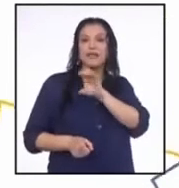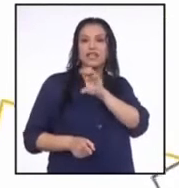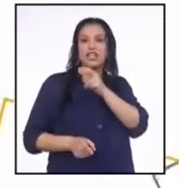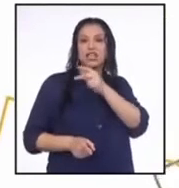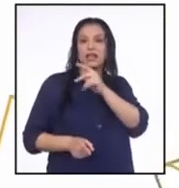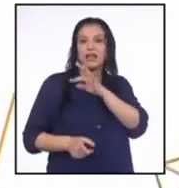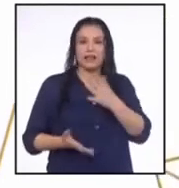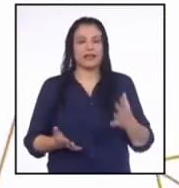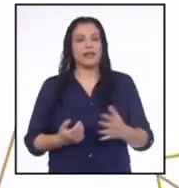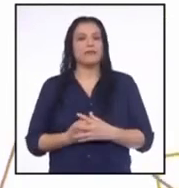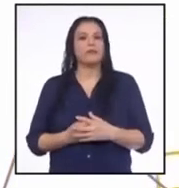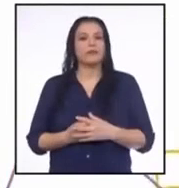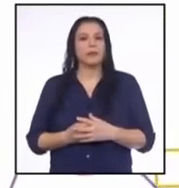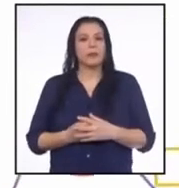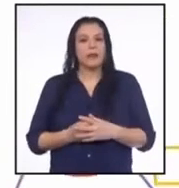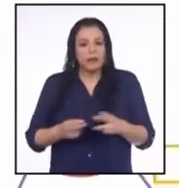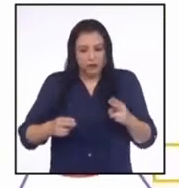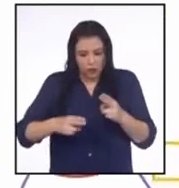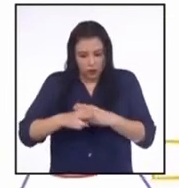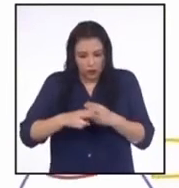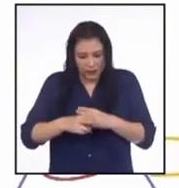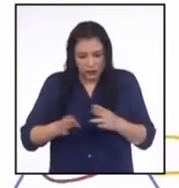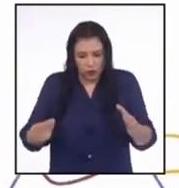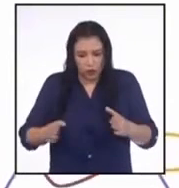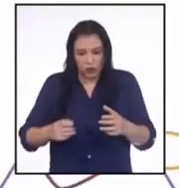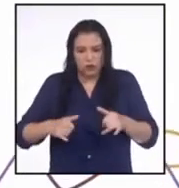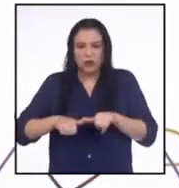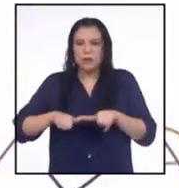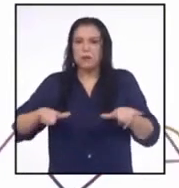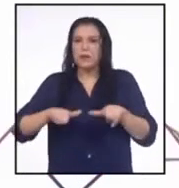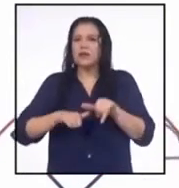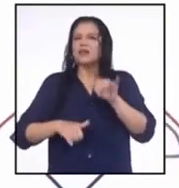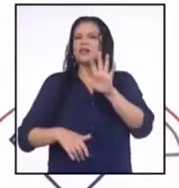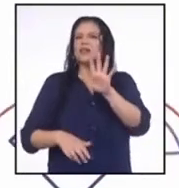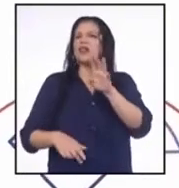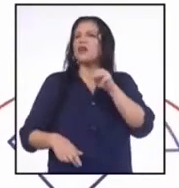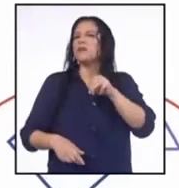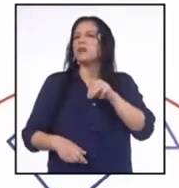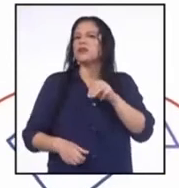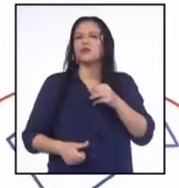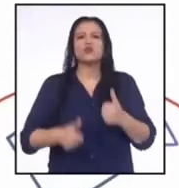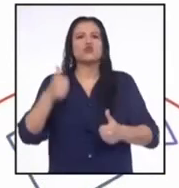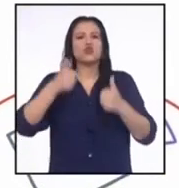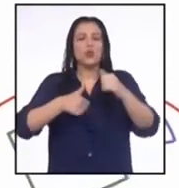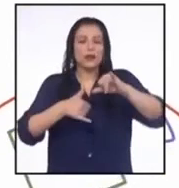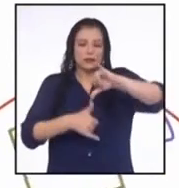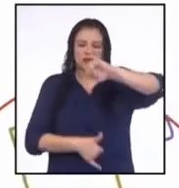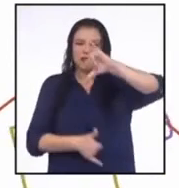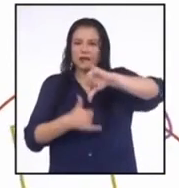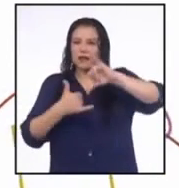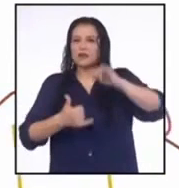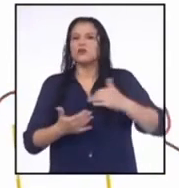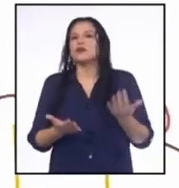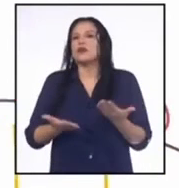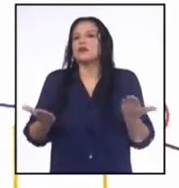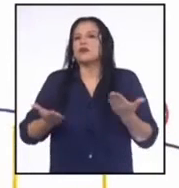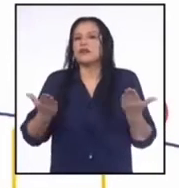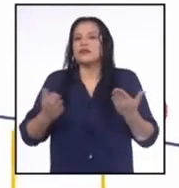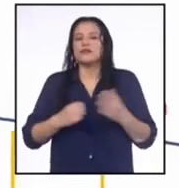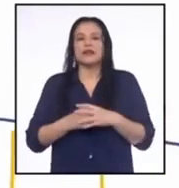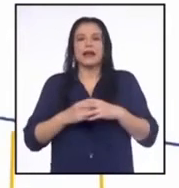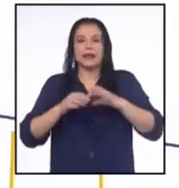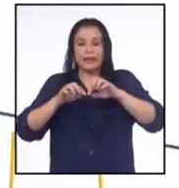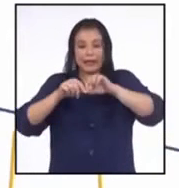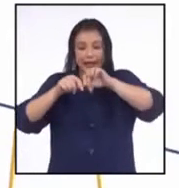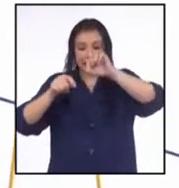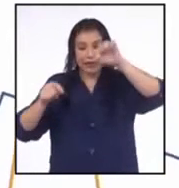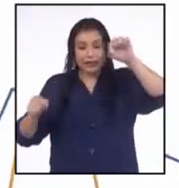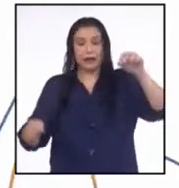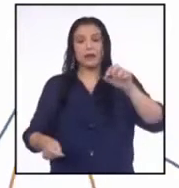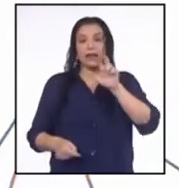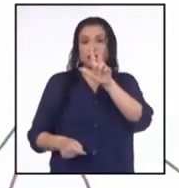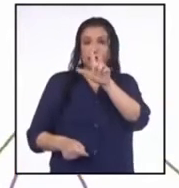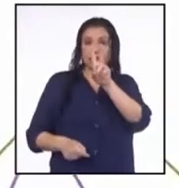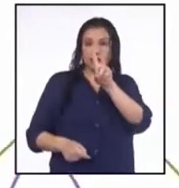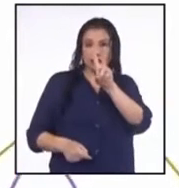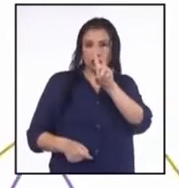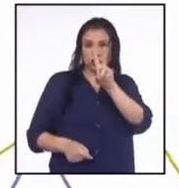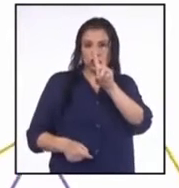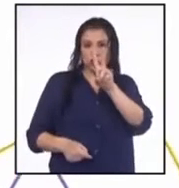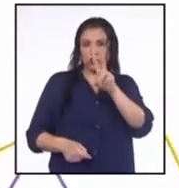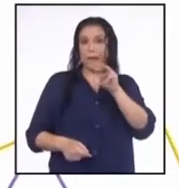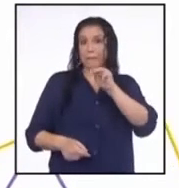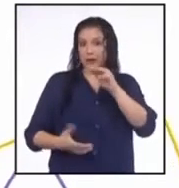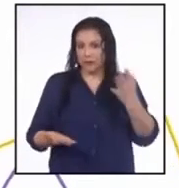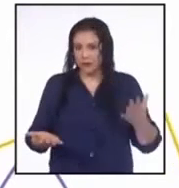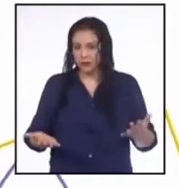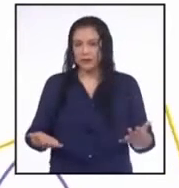Si el puntal más corto mide 5 metros, ¿cuál será la altura donde está ubicado el cable a 32 metros del